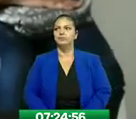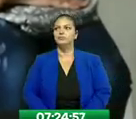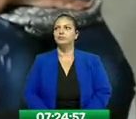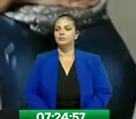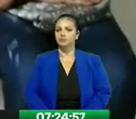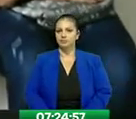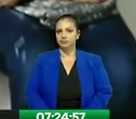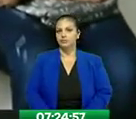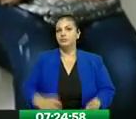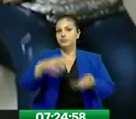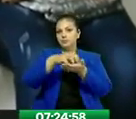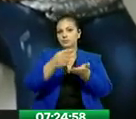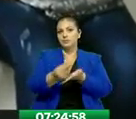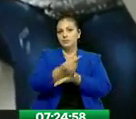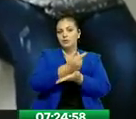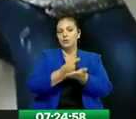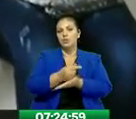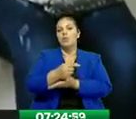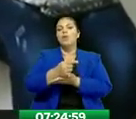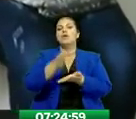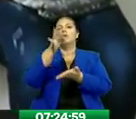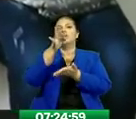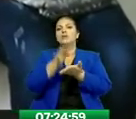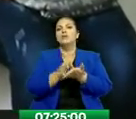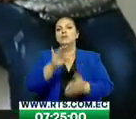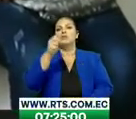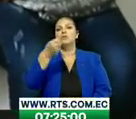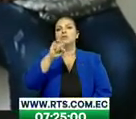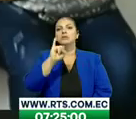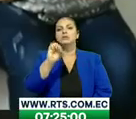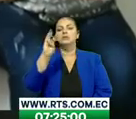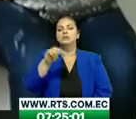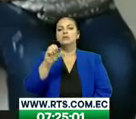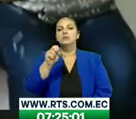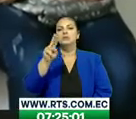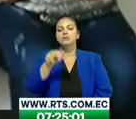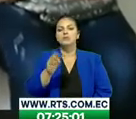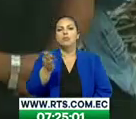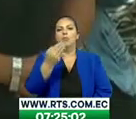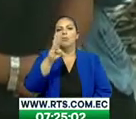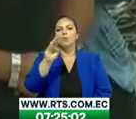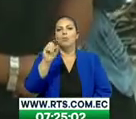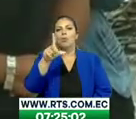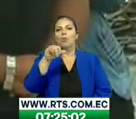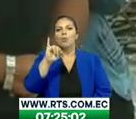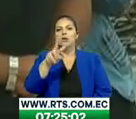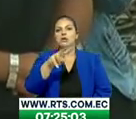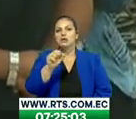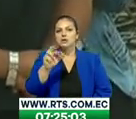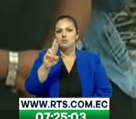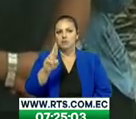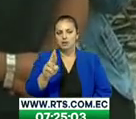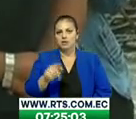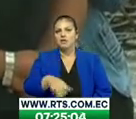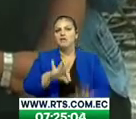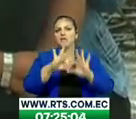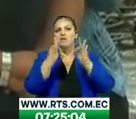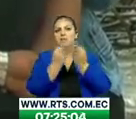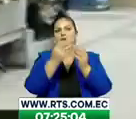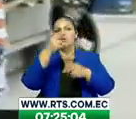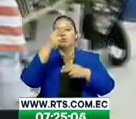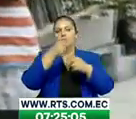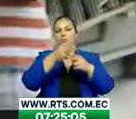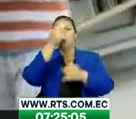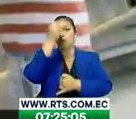En casa de la familia Uriarte, ubicada en la ciudadela 12 de octubre del cantón Simón Bolívar en la provincia del Guayas, todo es